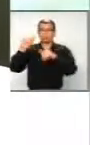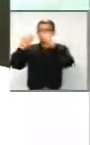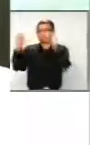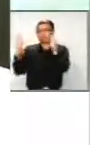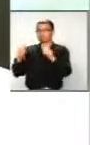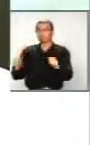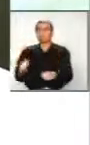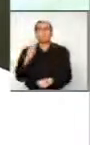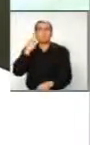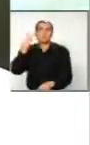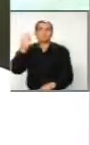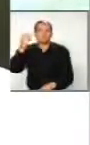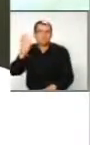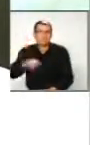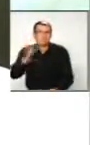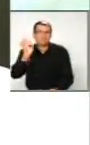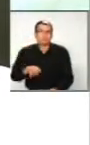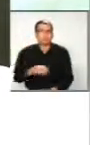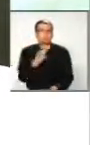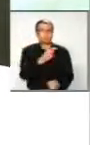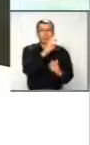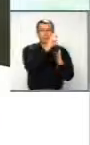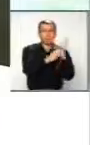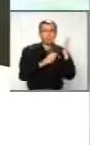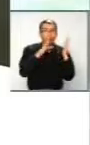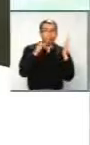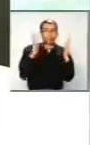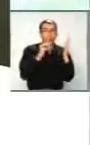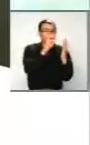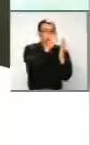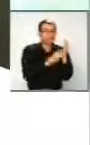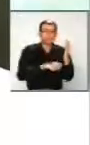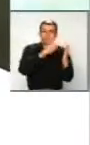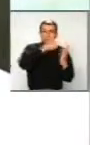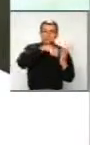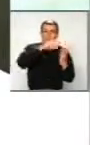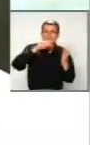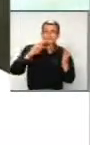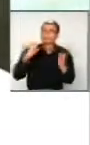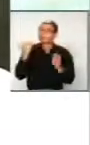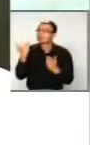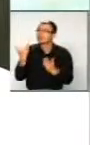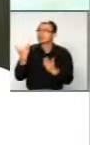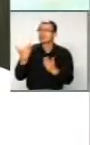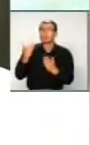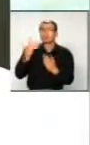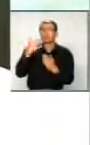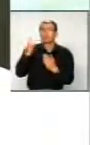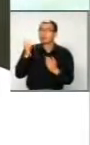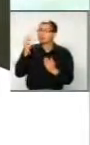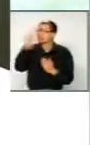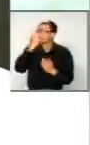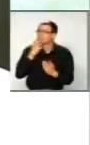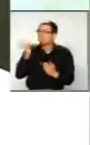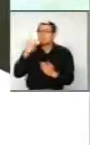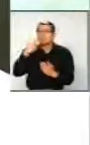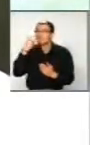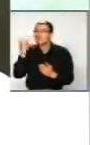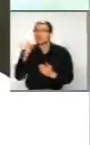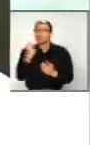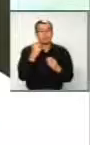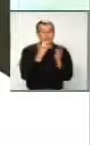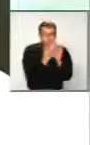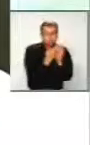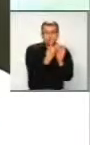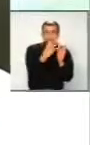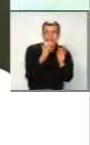columna escrita por un hombre que dice que para él no hay una mujer más hermosa que las que están entre los 40 y los 45 años, que para